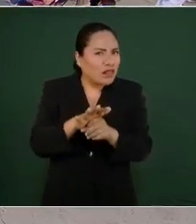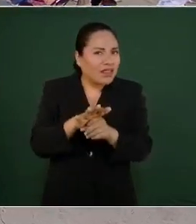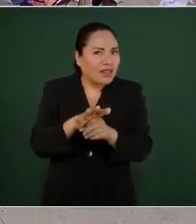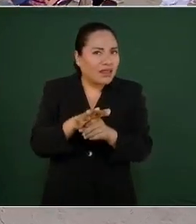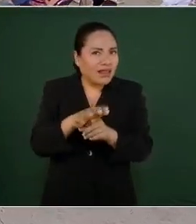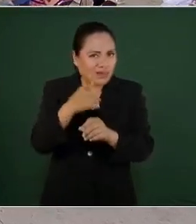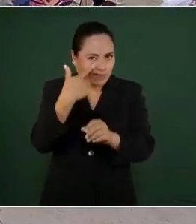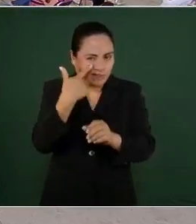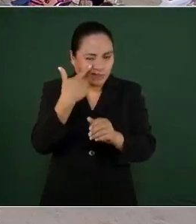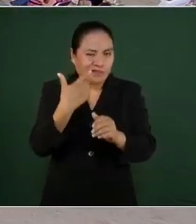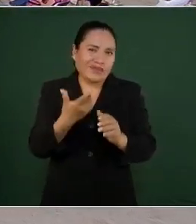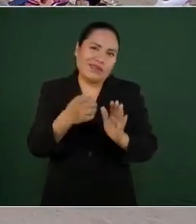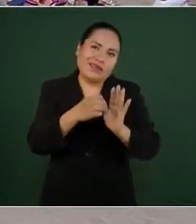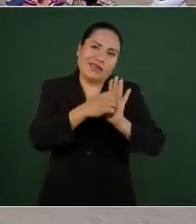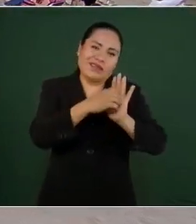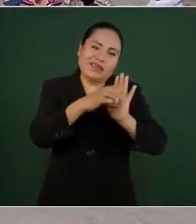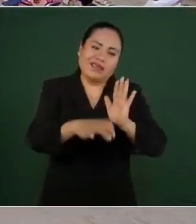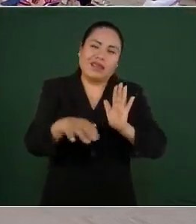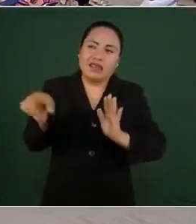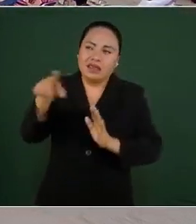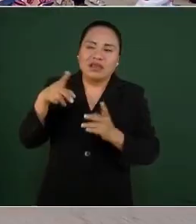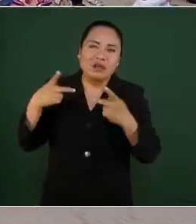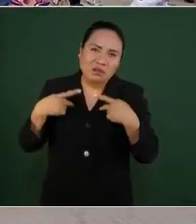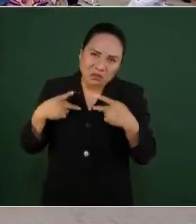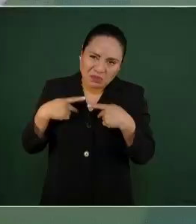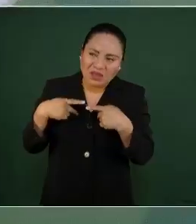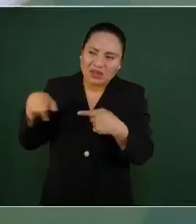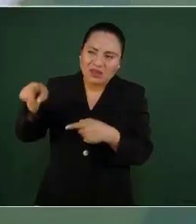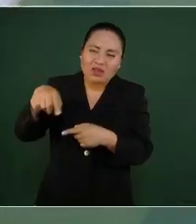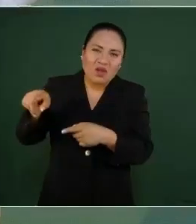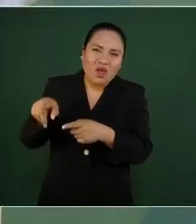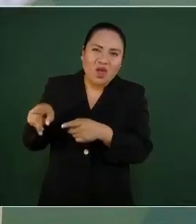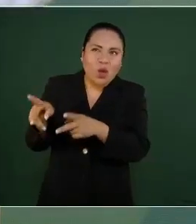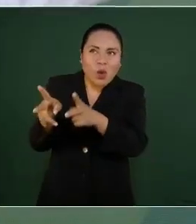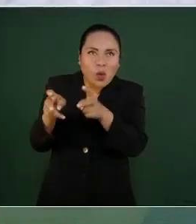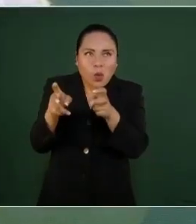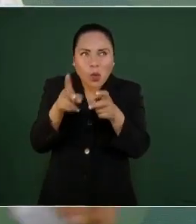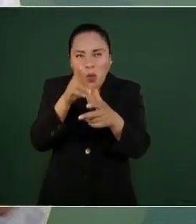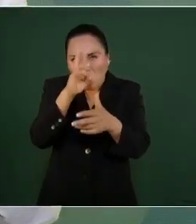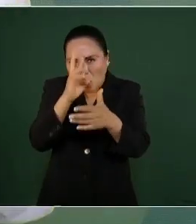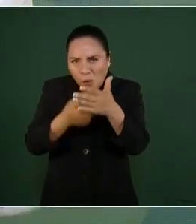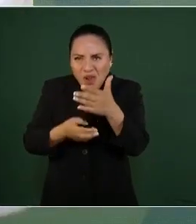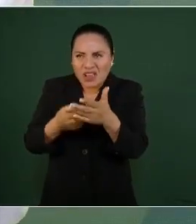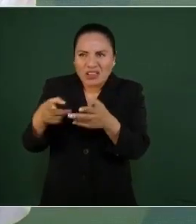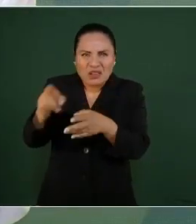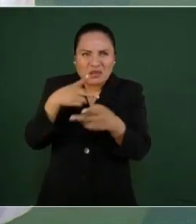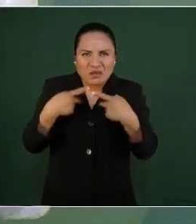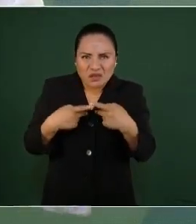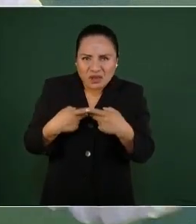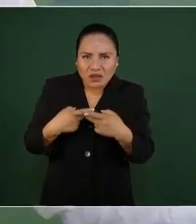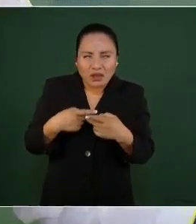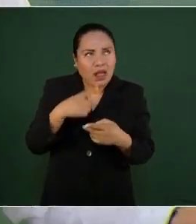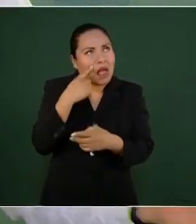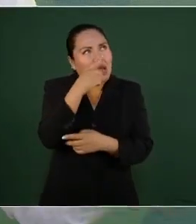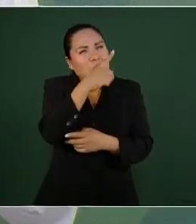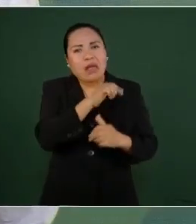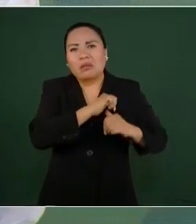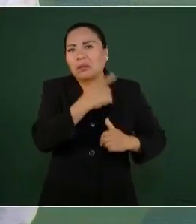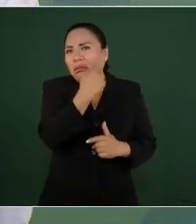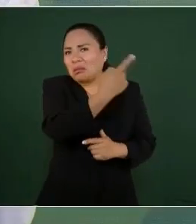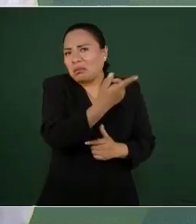Si la delincuencia ve de que arriba se están robando el dinero, pues es un mal